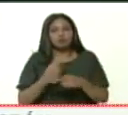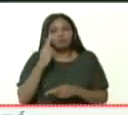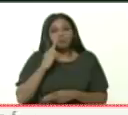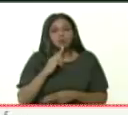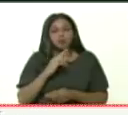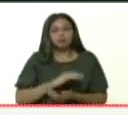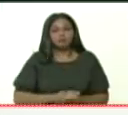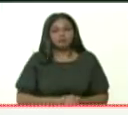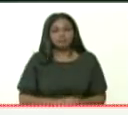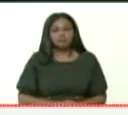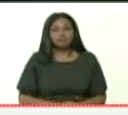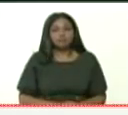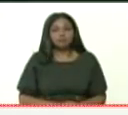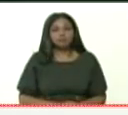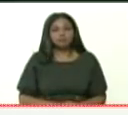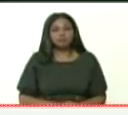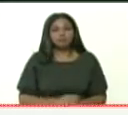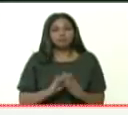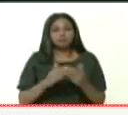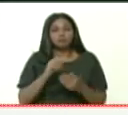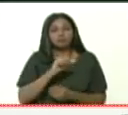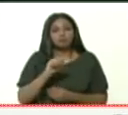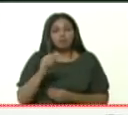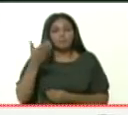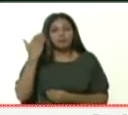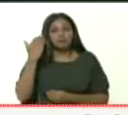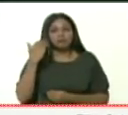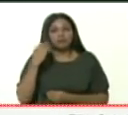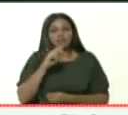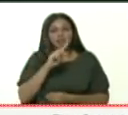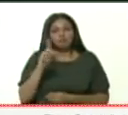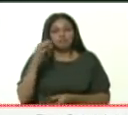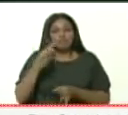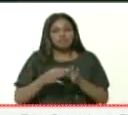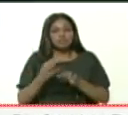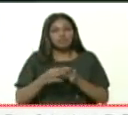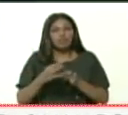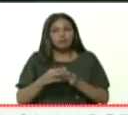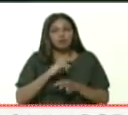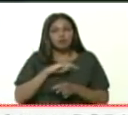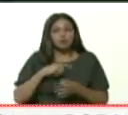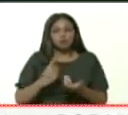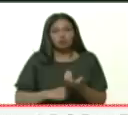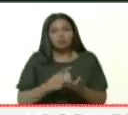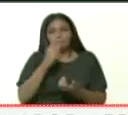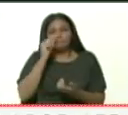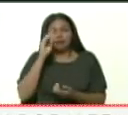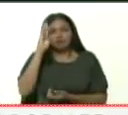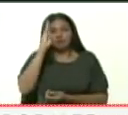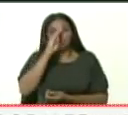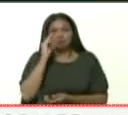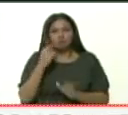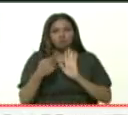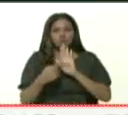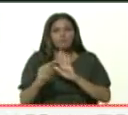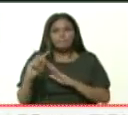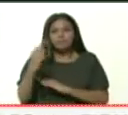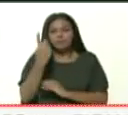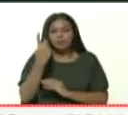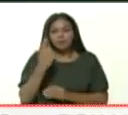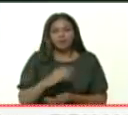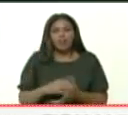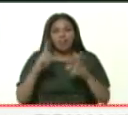bolivariana. Cuando la semana pasada, el 11 de septiembre, nuestro hermano Diosdado Cabello publicó por primera vez